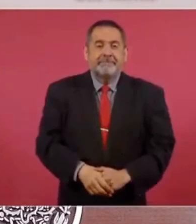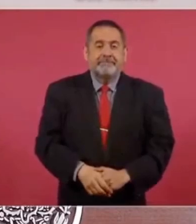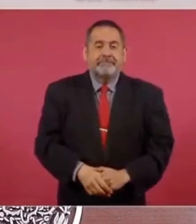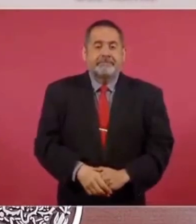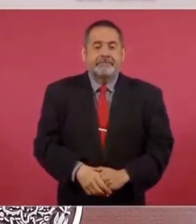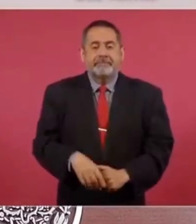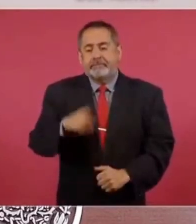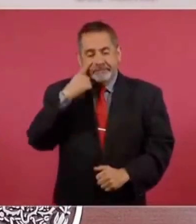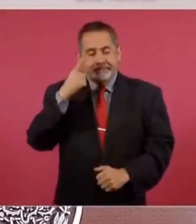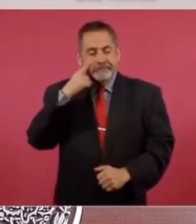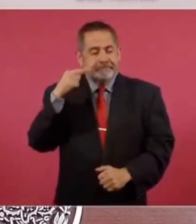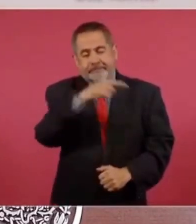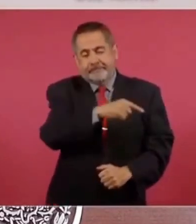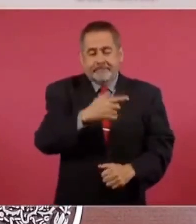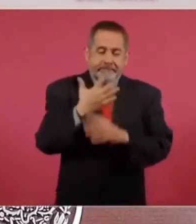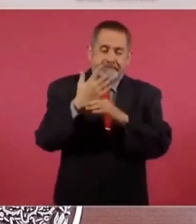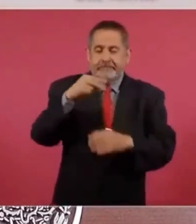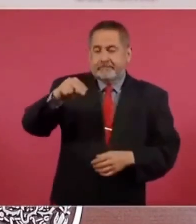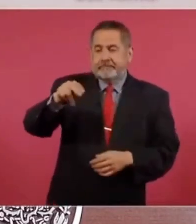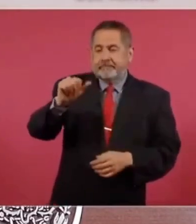Fíjense lo que decía Nazar.